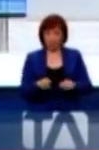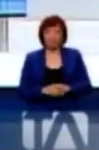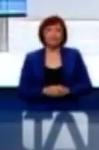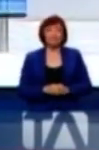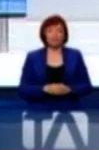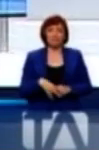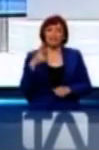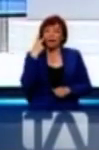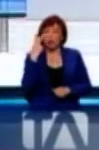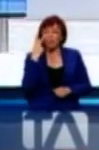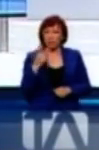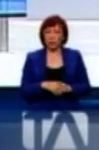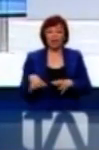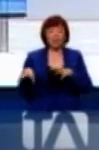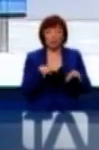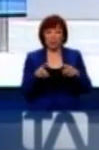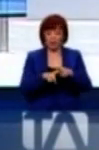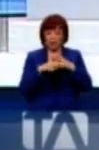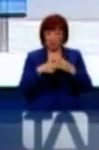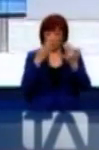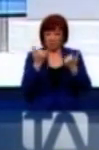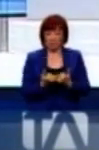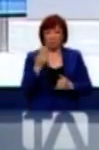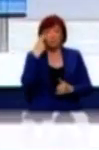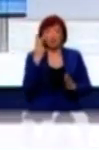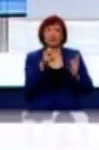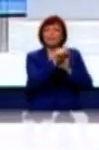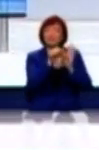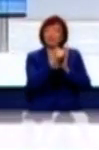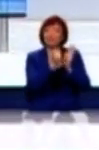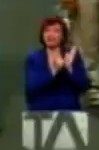Varias actividades se realizarán desde hoy. Aquí la agenda completa.